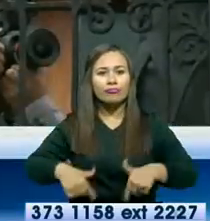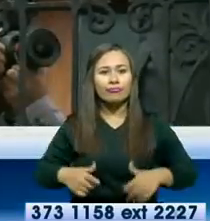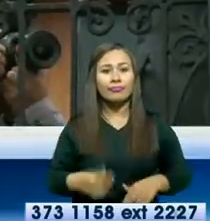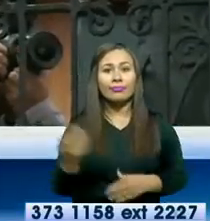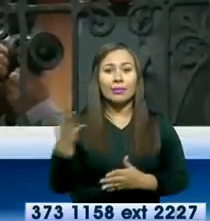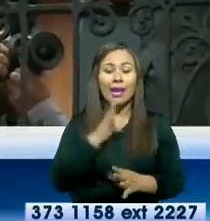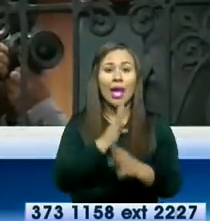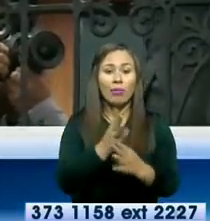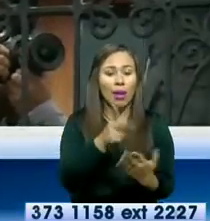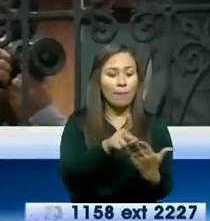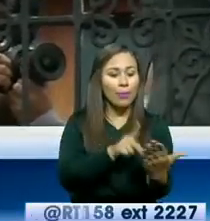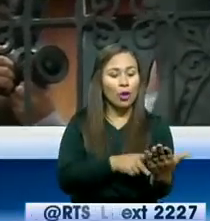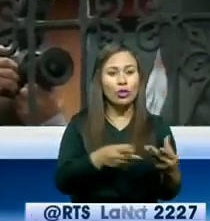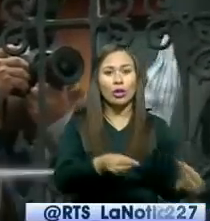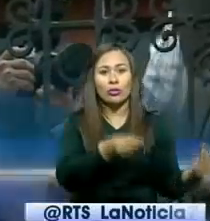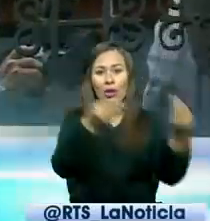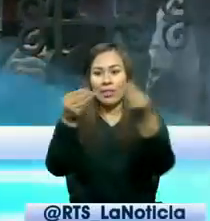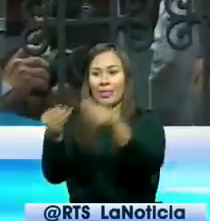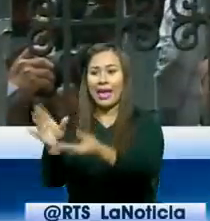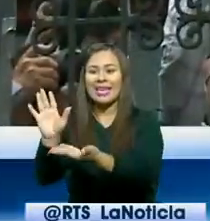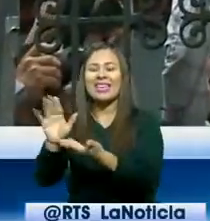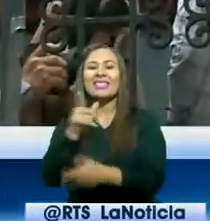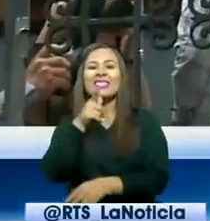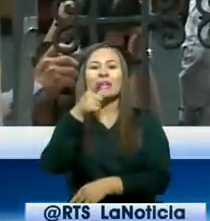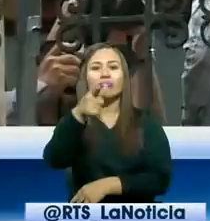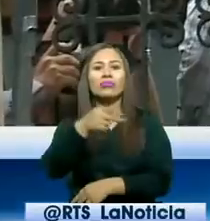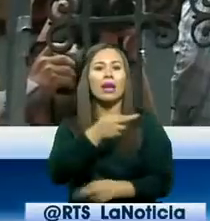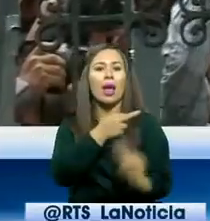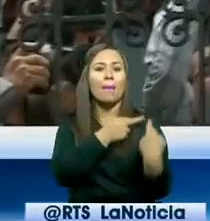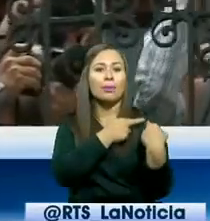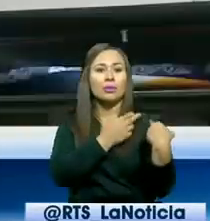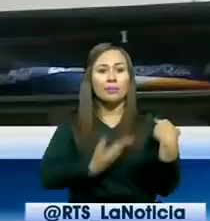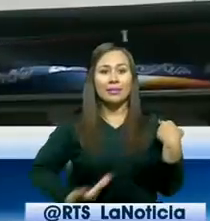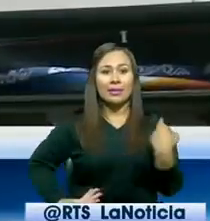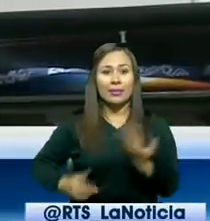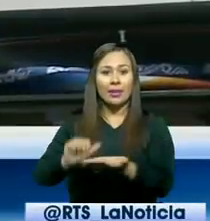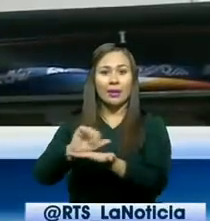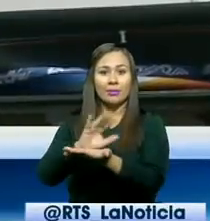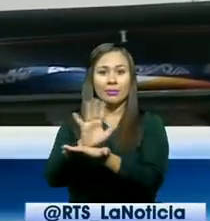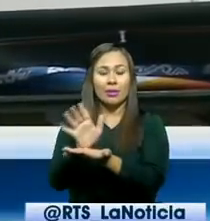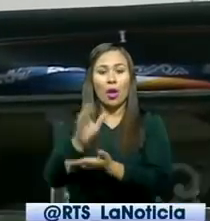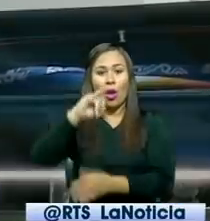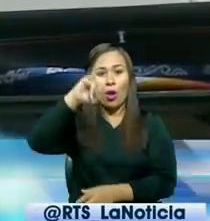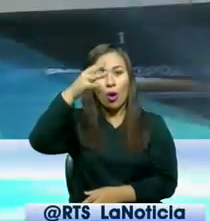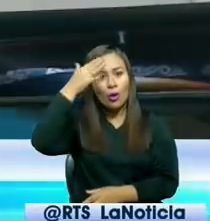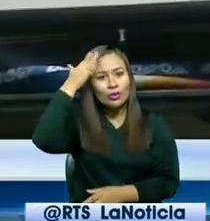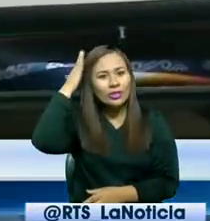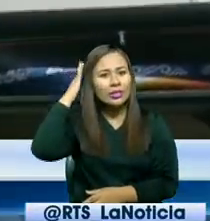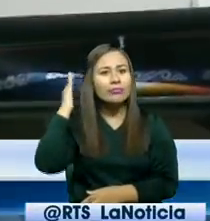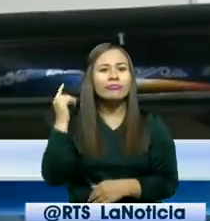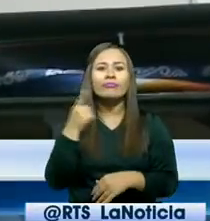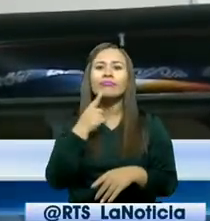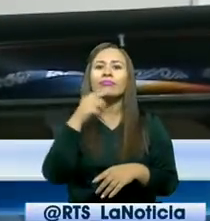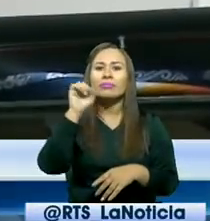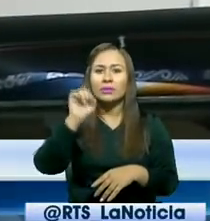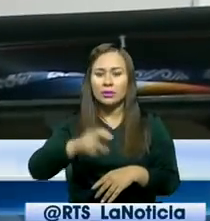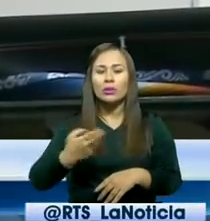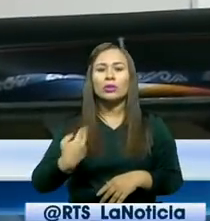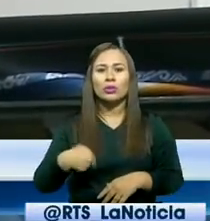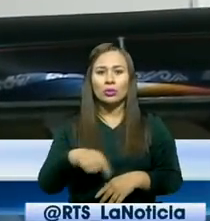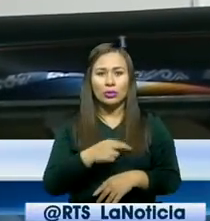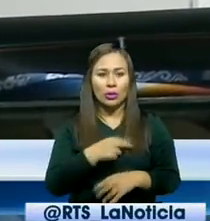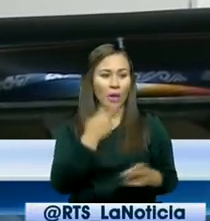reforma a la seguridad social al titular del legislativo José Serrano. Porque estamos con ustedes que las